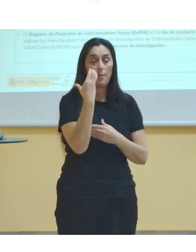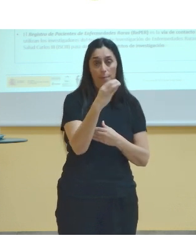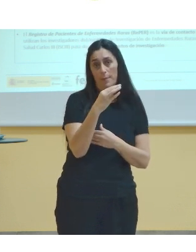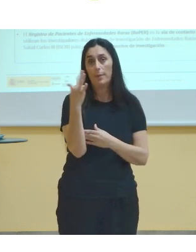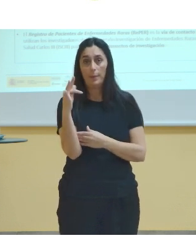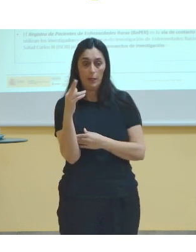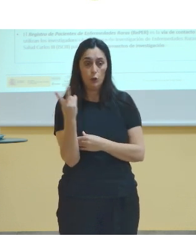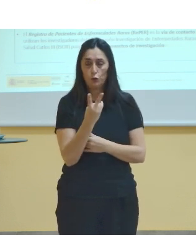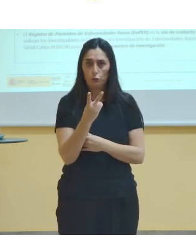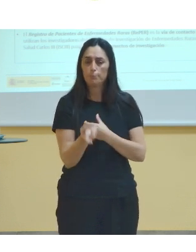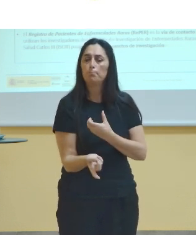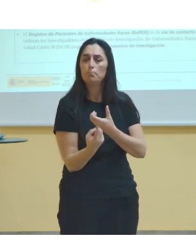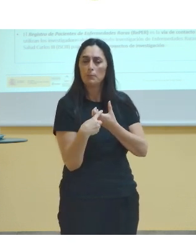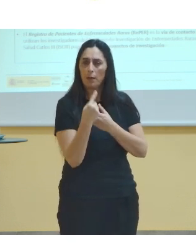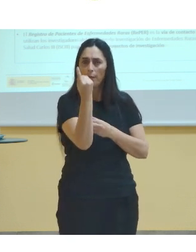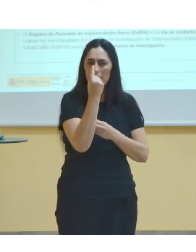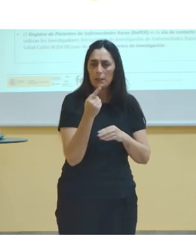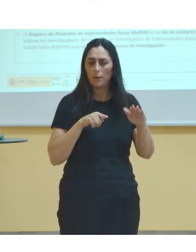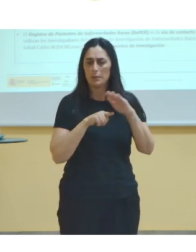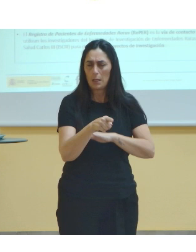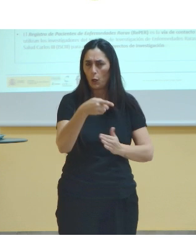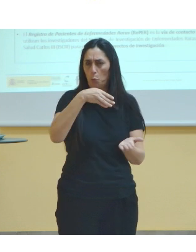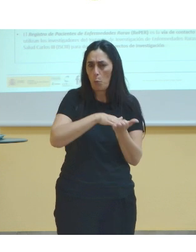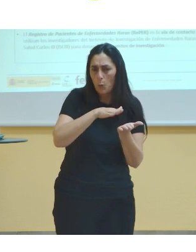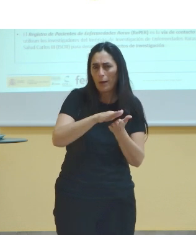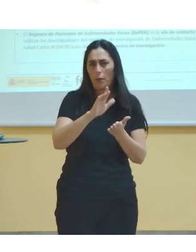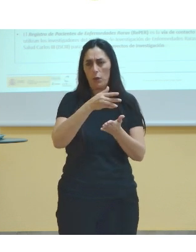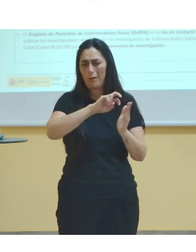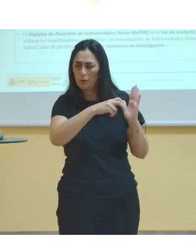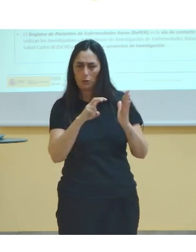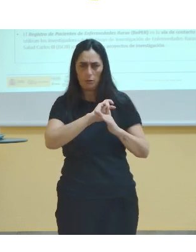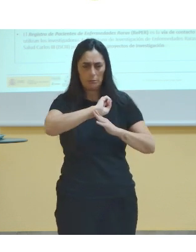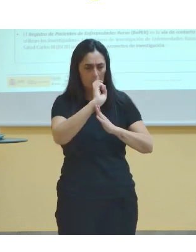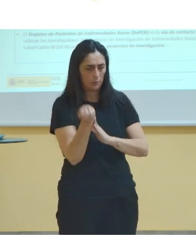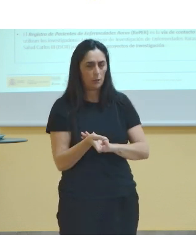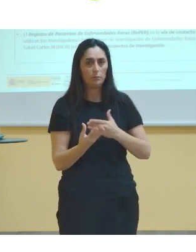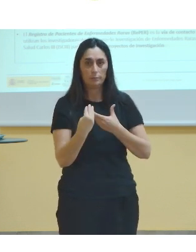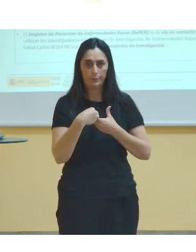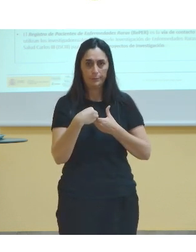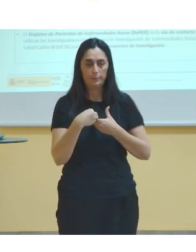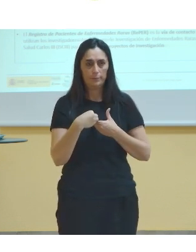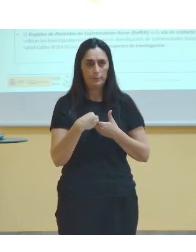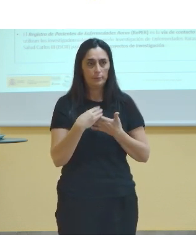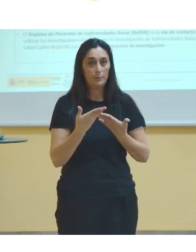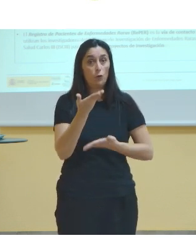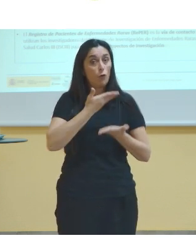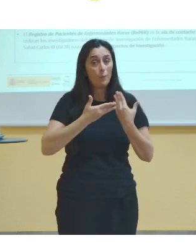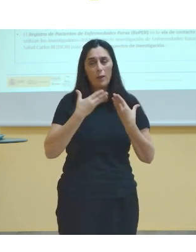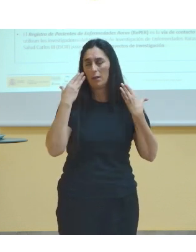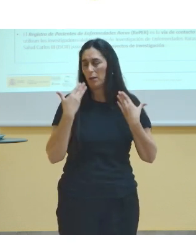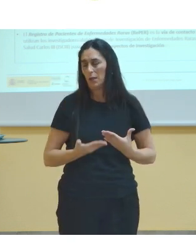CREER. Han participado en el diseño, en el desarrollo, en la publicación de resultados. Es muy importante la colaboración